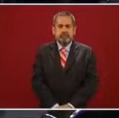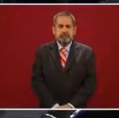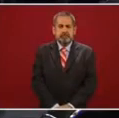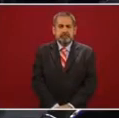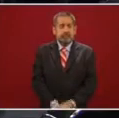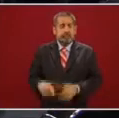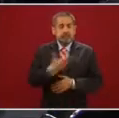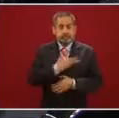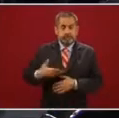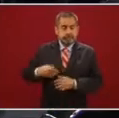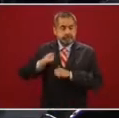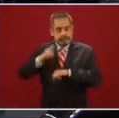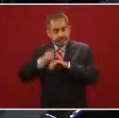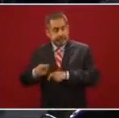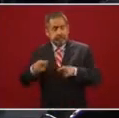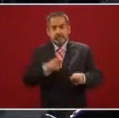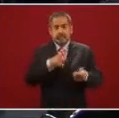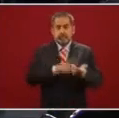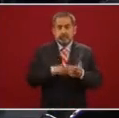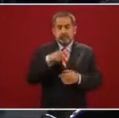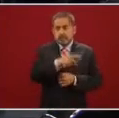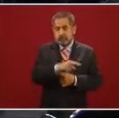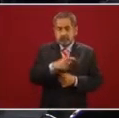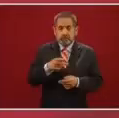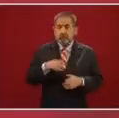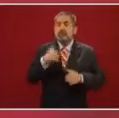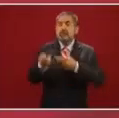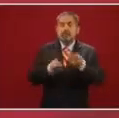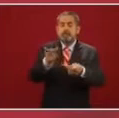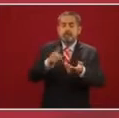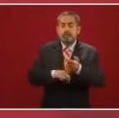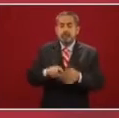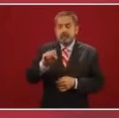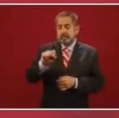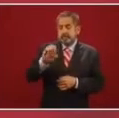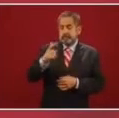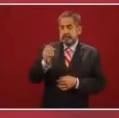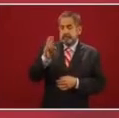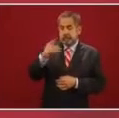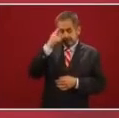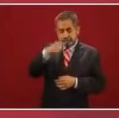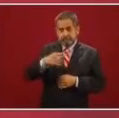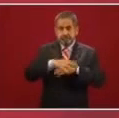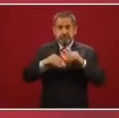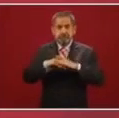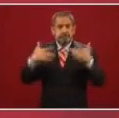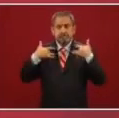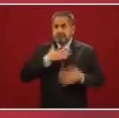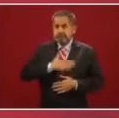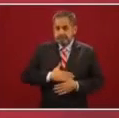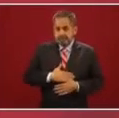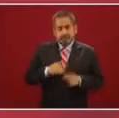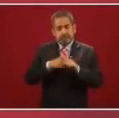El presidente encargó a la realización de la consulta precisamente a la Secretaría de Gobernación para tener esta imparcialidad, tomando en